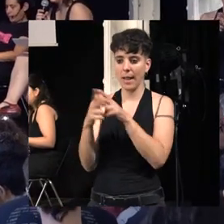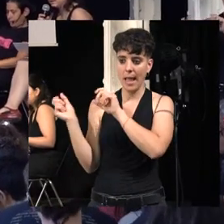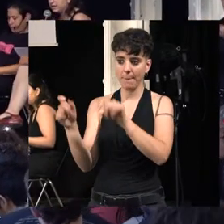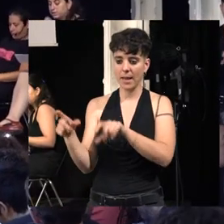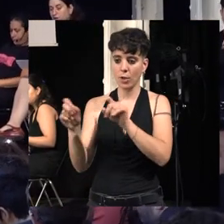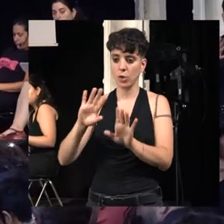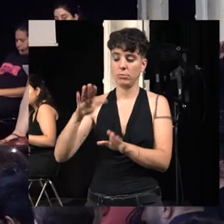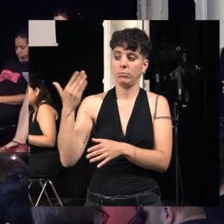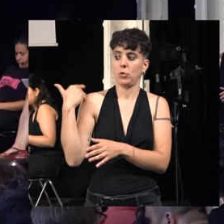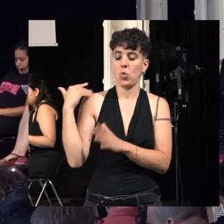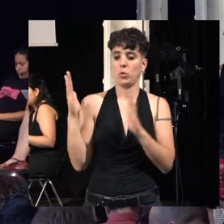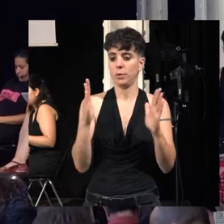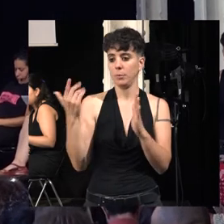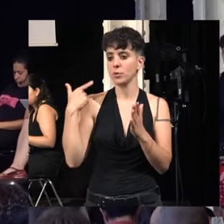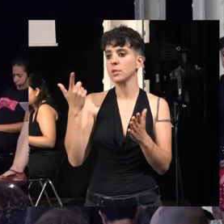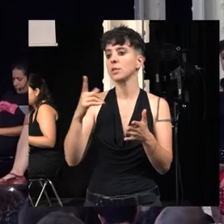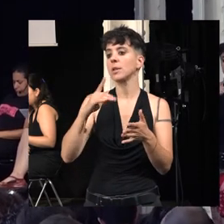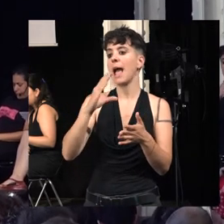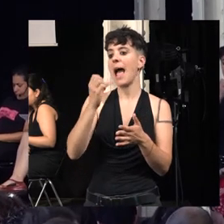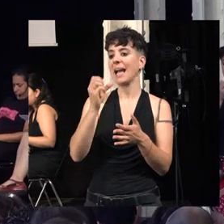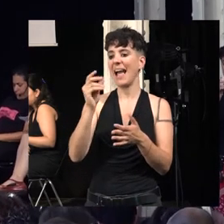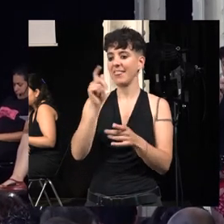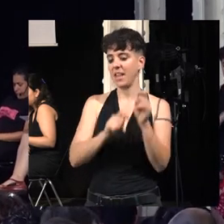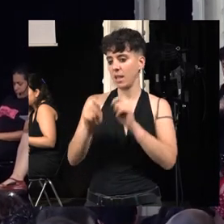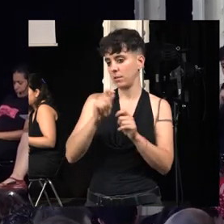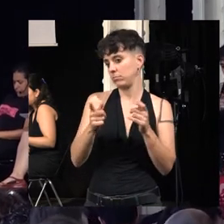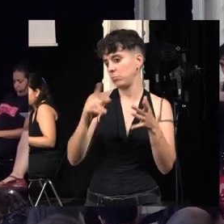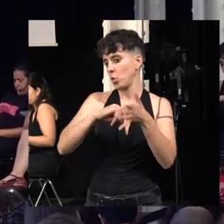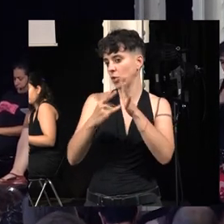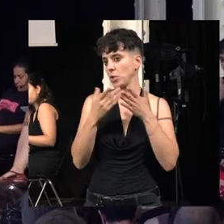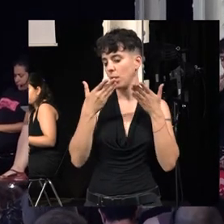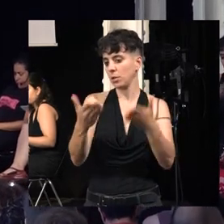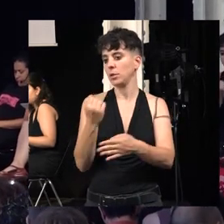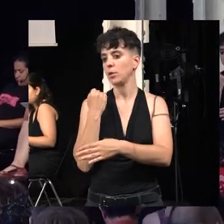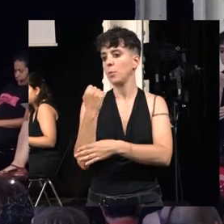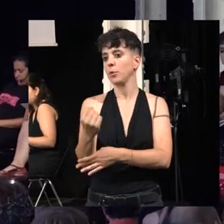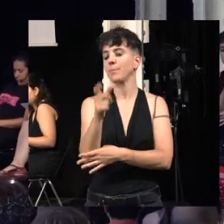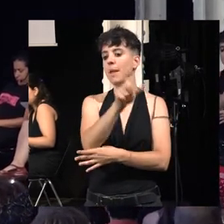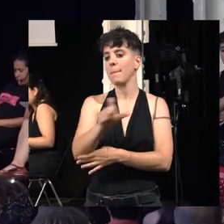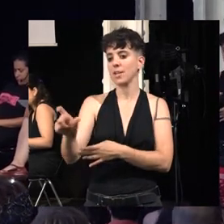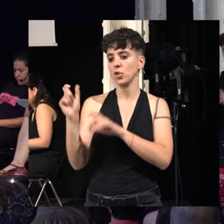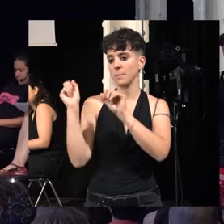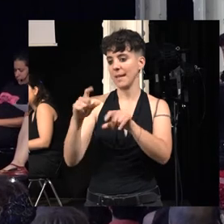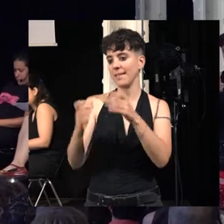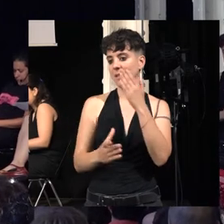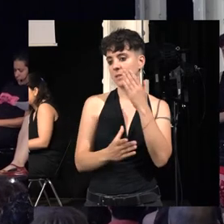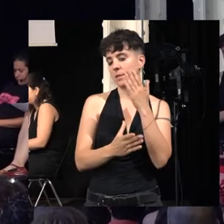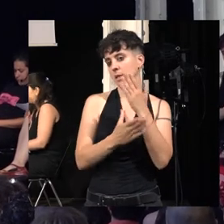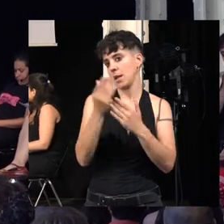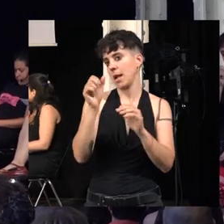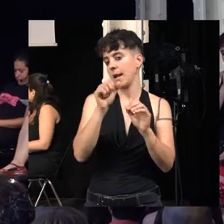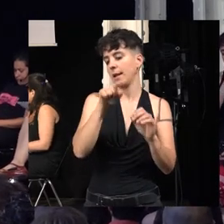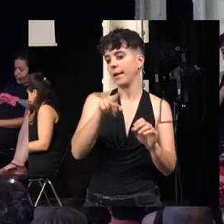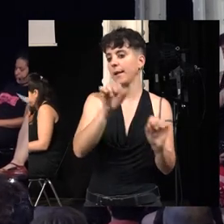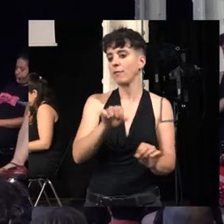en Acati, ha gestionado proyectos de acogida, ayuda y dando apoyo a personas migrantes y refugiadas LGTB+.